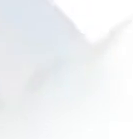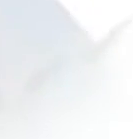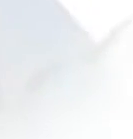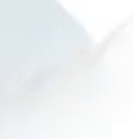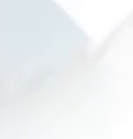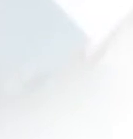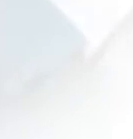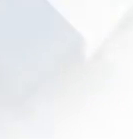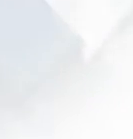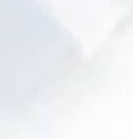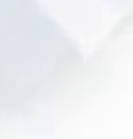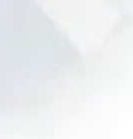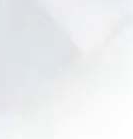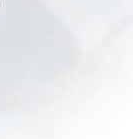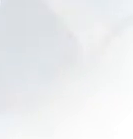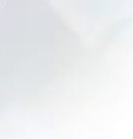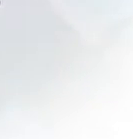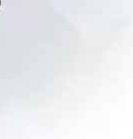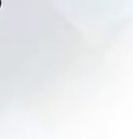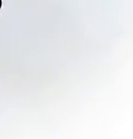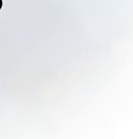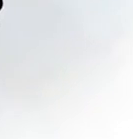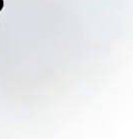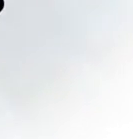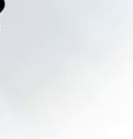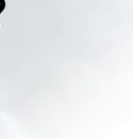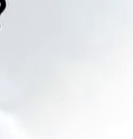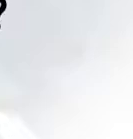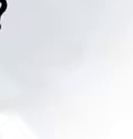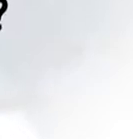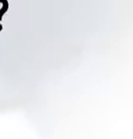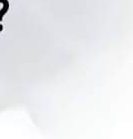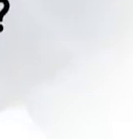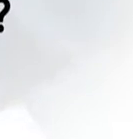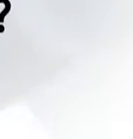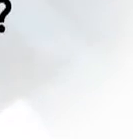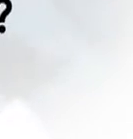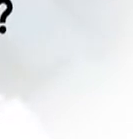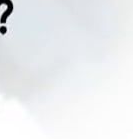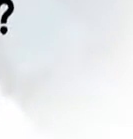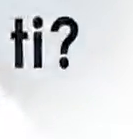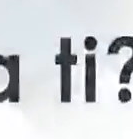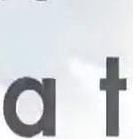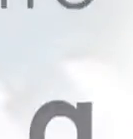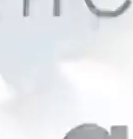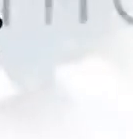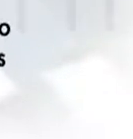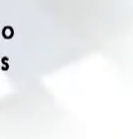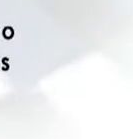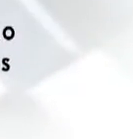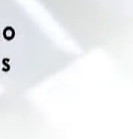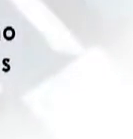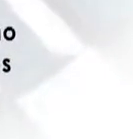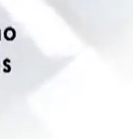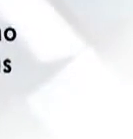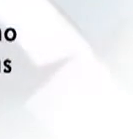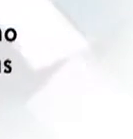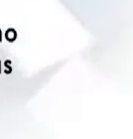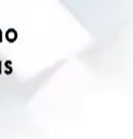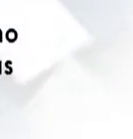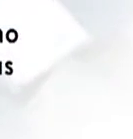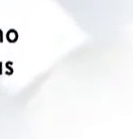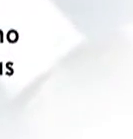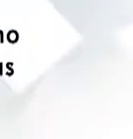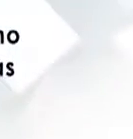¿Te has encontrado alguna vez con personas que viven y piensan totalmente diferente a ti? Inscríbete al curso en línea